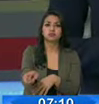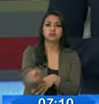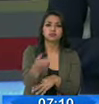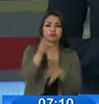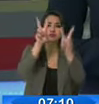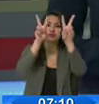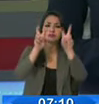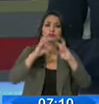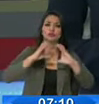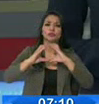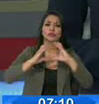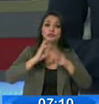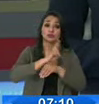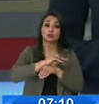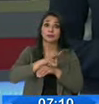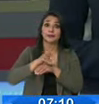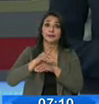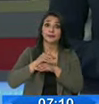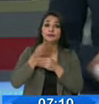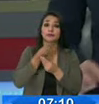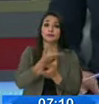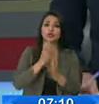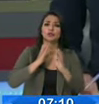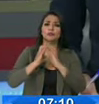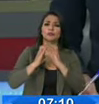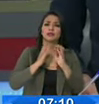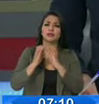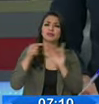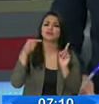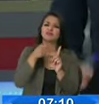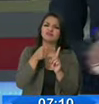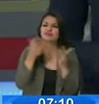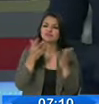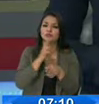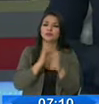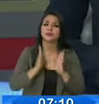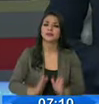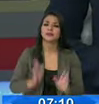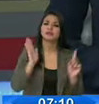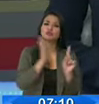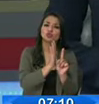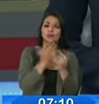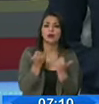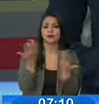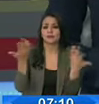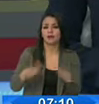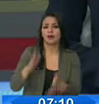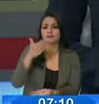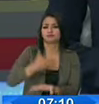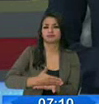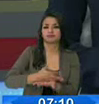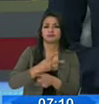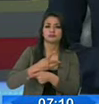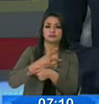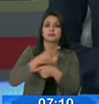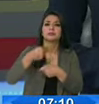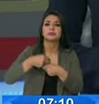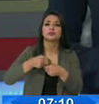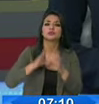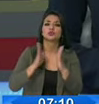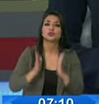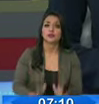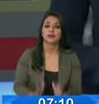la Superintendencia de la Información y Comunicación que la presidía Carlos Ochoa, actualmente cesado en funciones por el Consejo de Participación